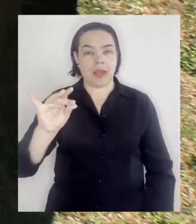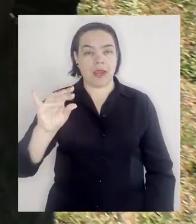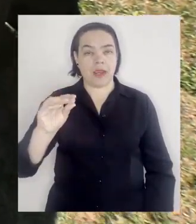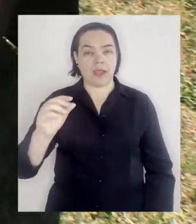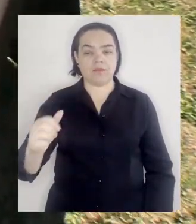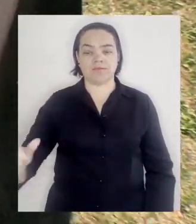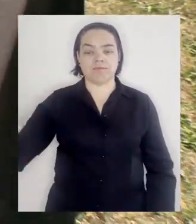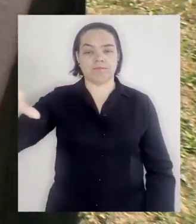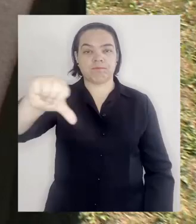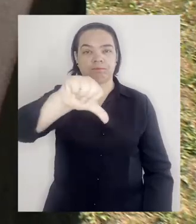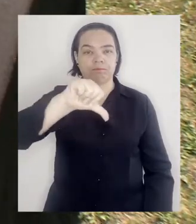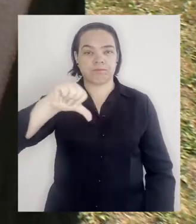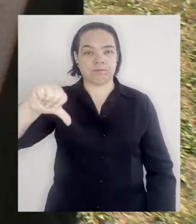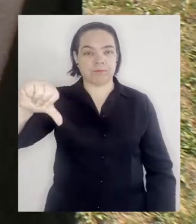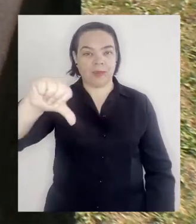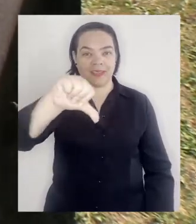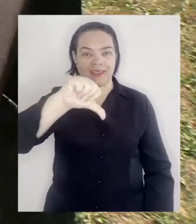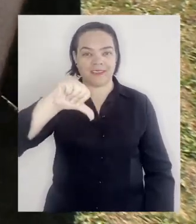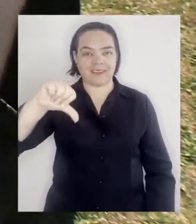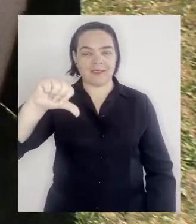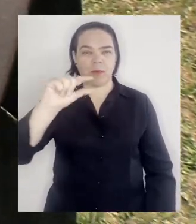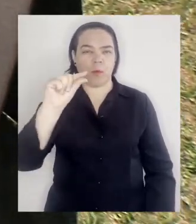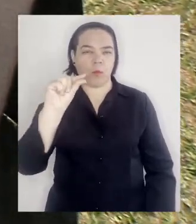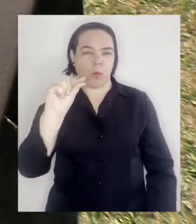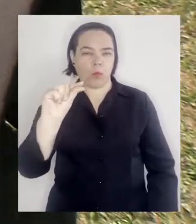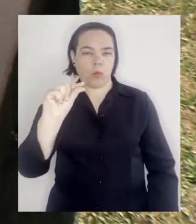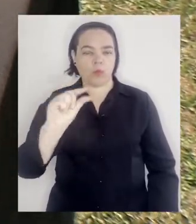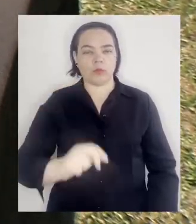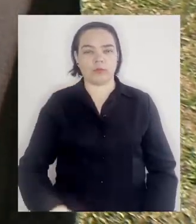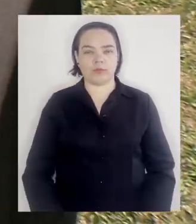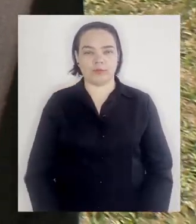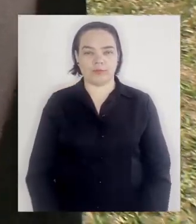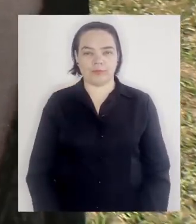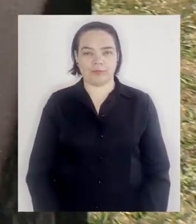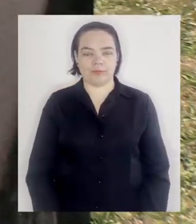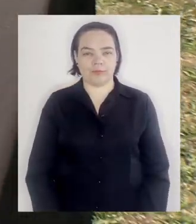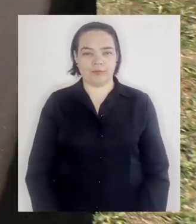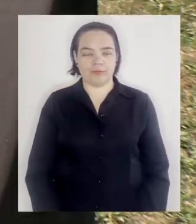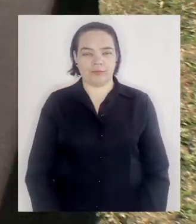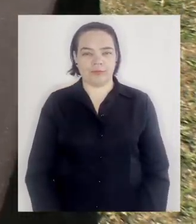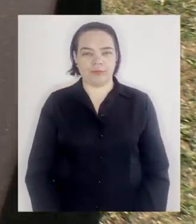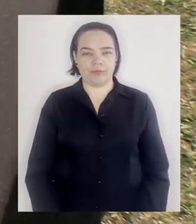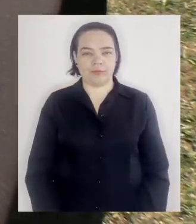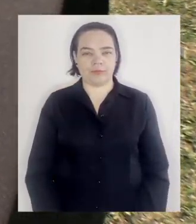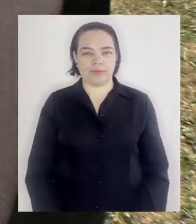pero se ve bien el primero, a pesar de que tú dices que se pega. Vamos a ir al segundo.